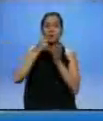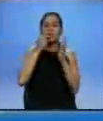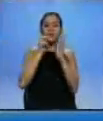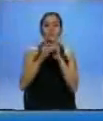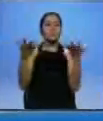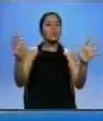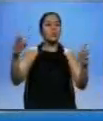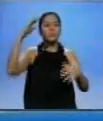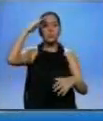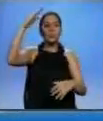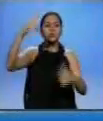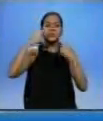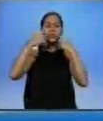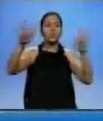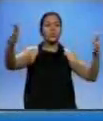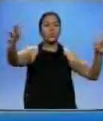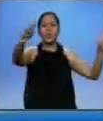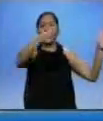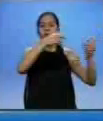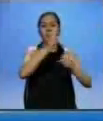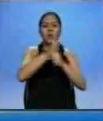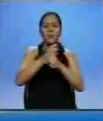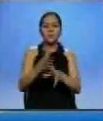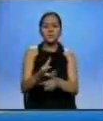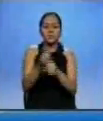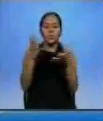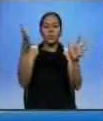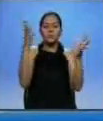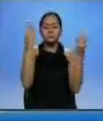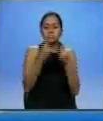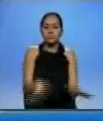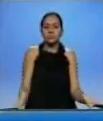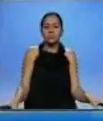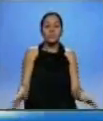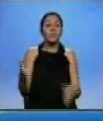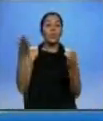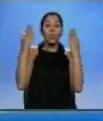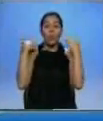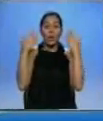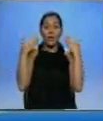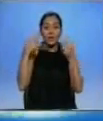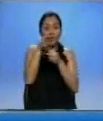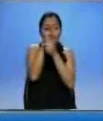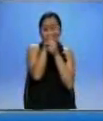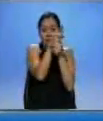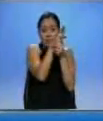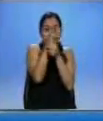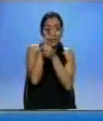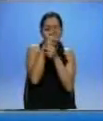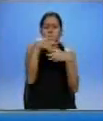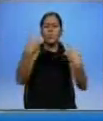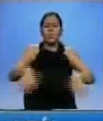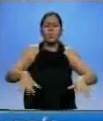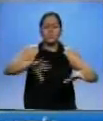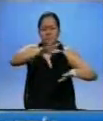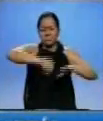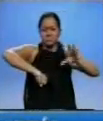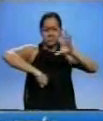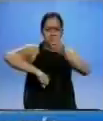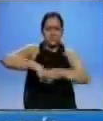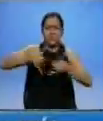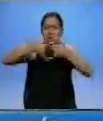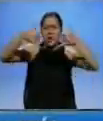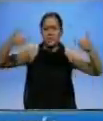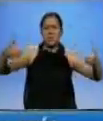del personal de la policía en las tareas de seguridad ciudadana. En Guayaquil, las cámaras de seguridad registran el saqueo de